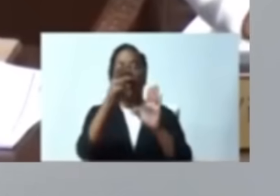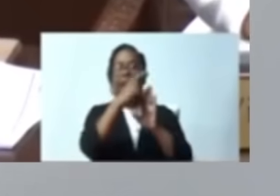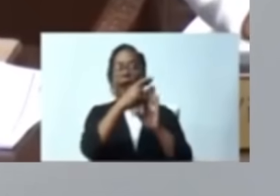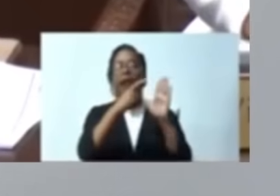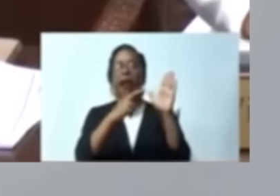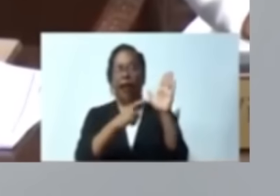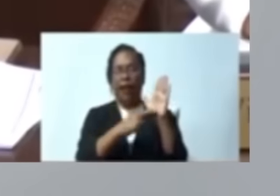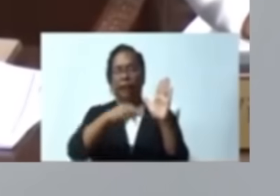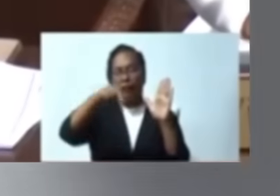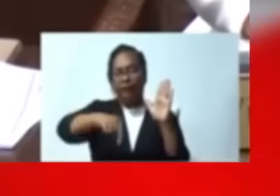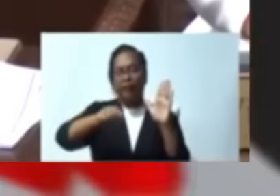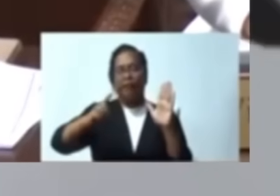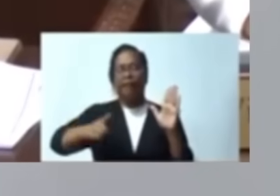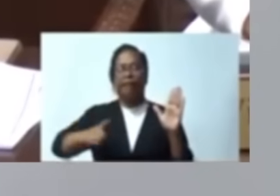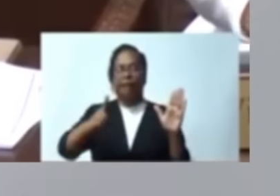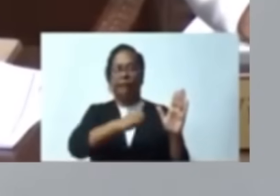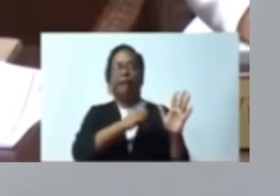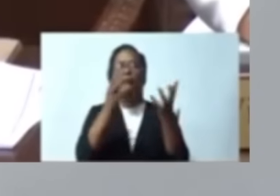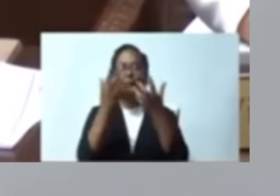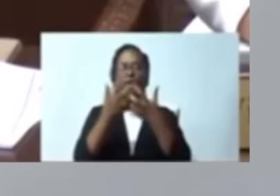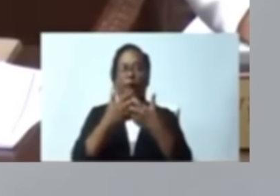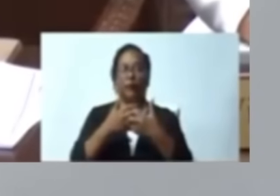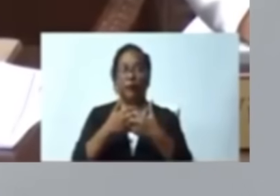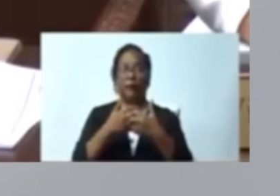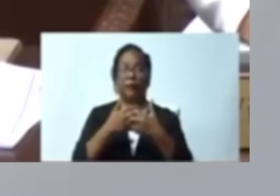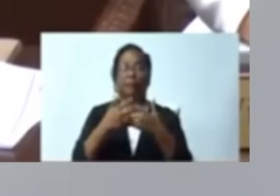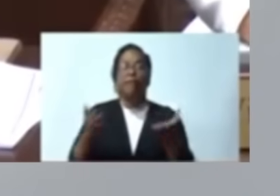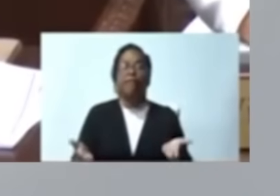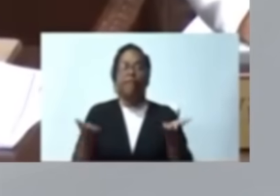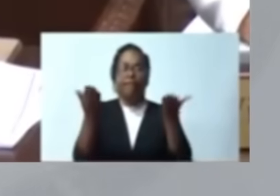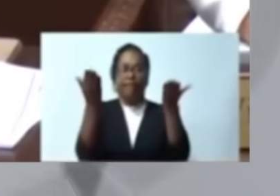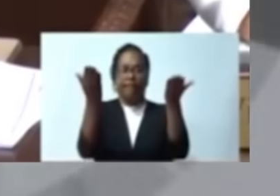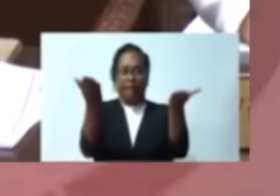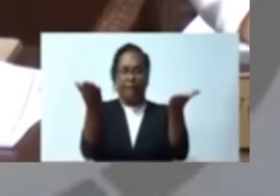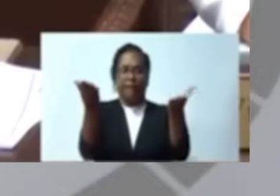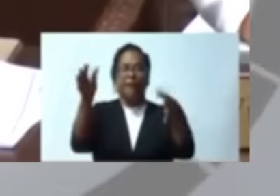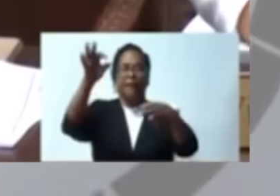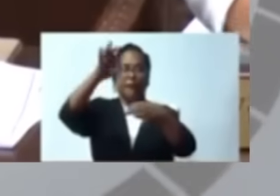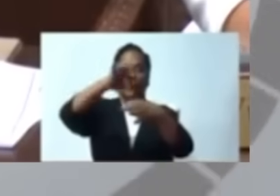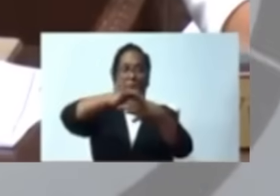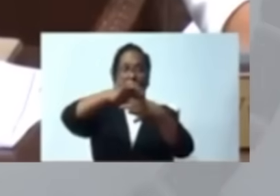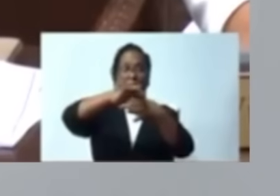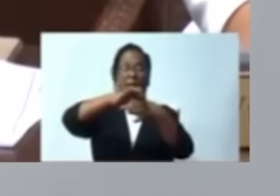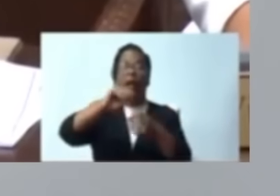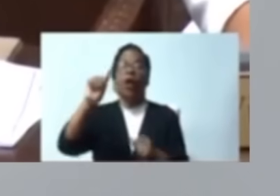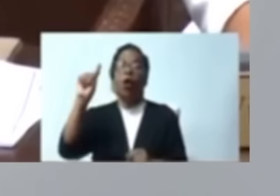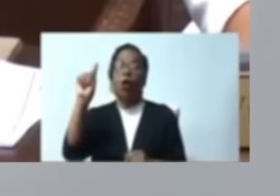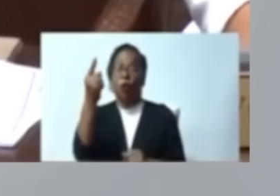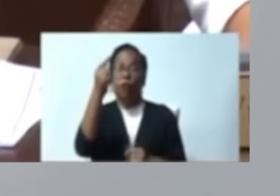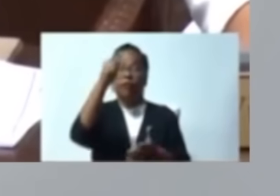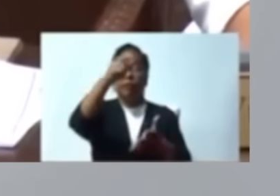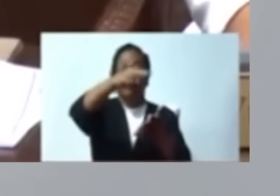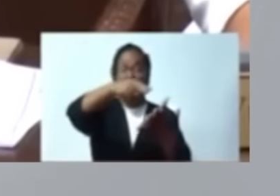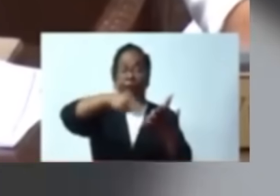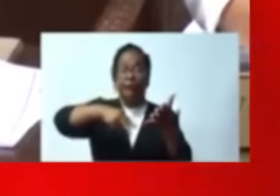estamos claro que el objetivo principal es lo de la cámara de cuentas es el tema exactamente entonces